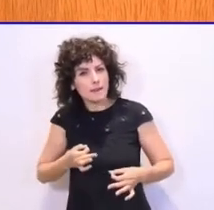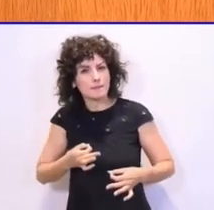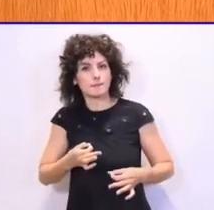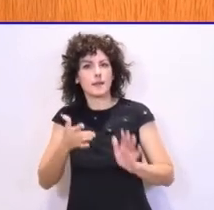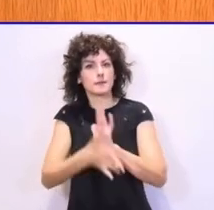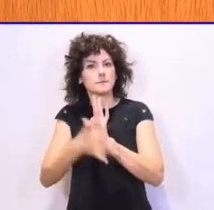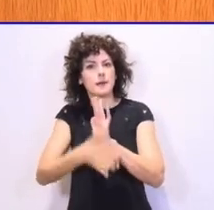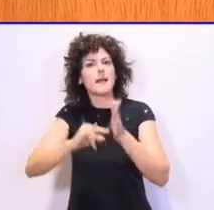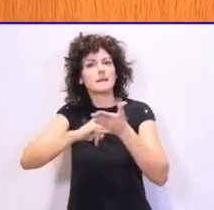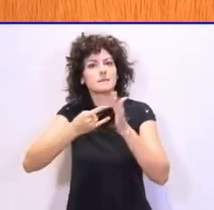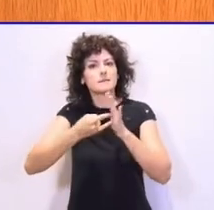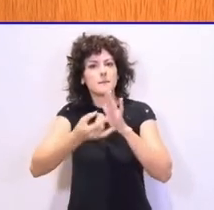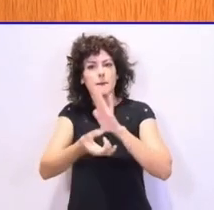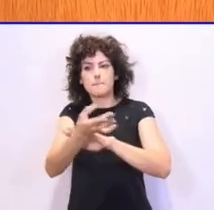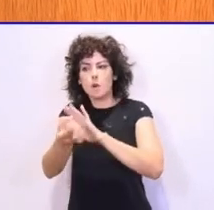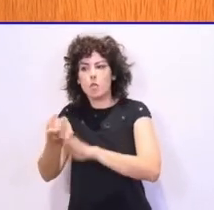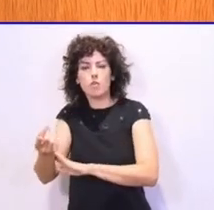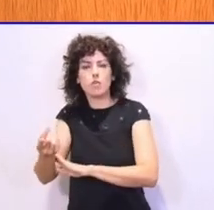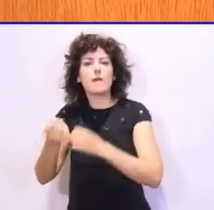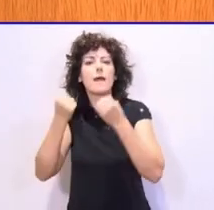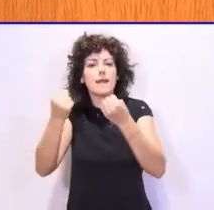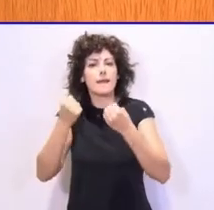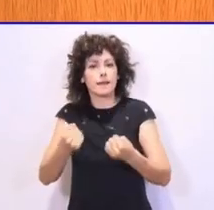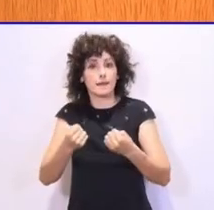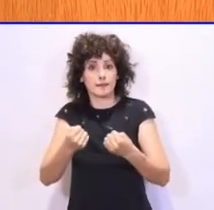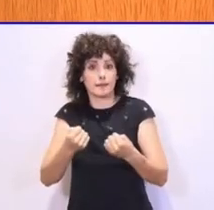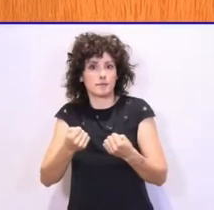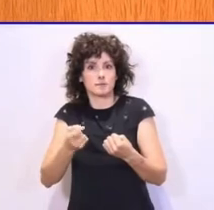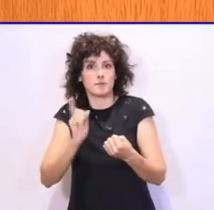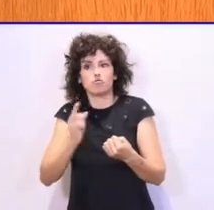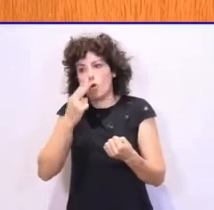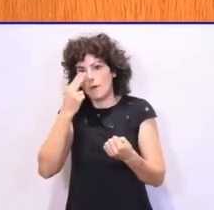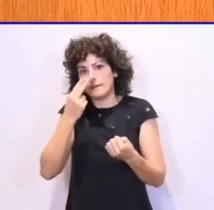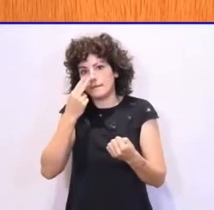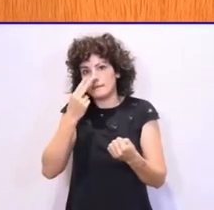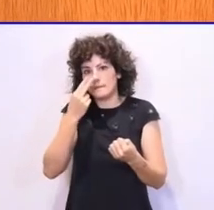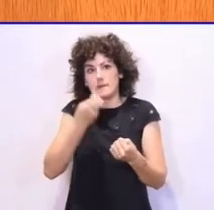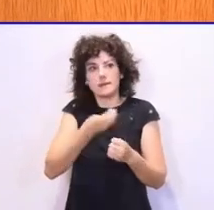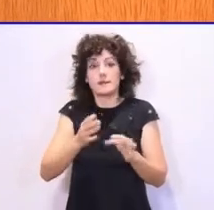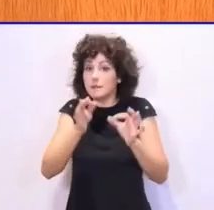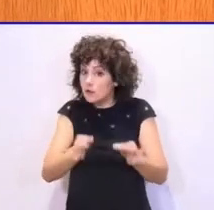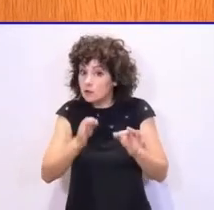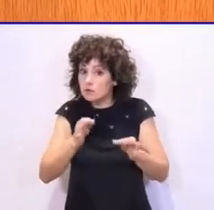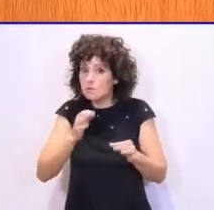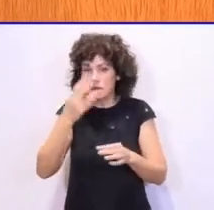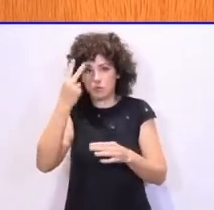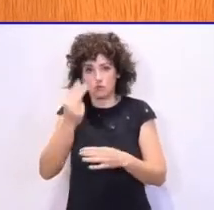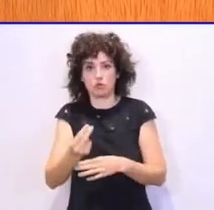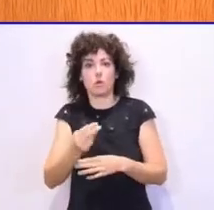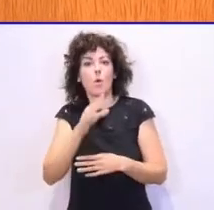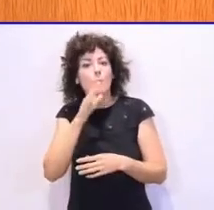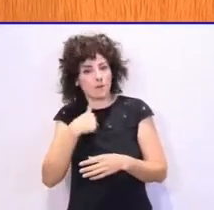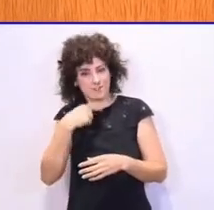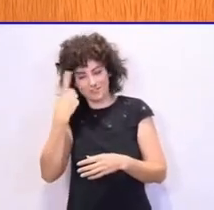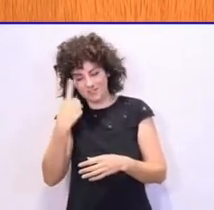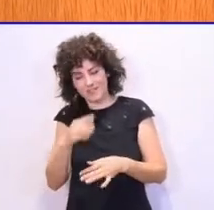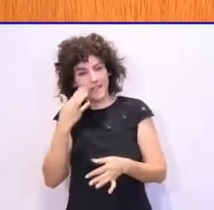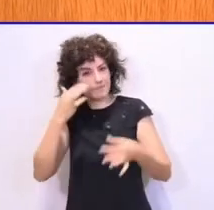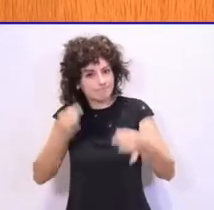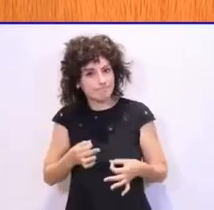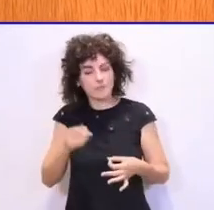un sistema de producción energética que no sirva a los intereses de los de siempre porque me consta también que se ha